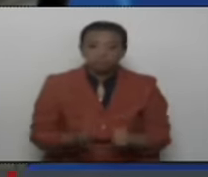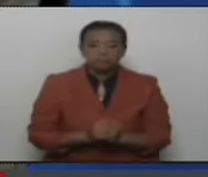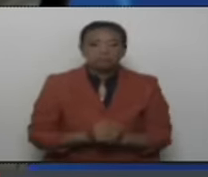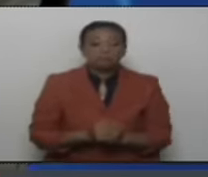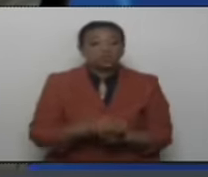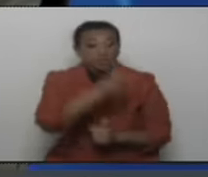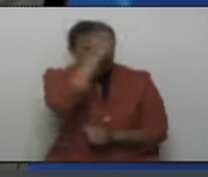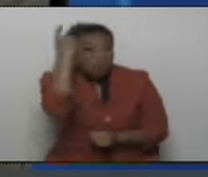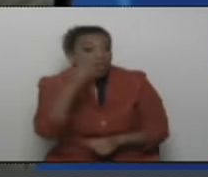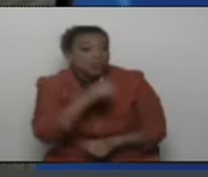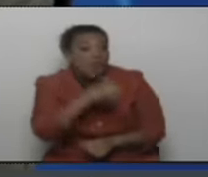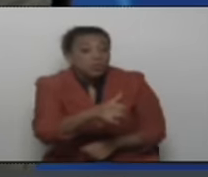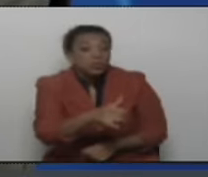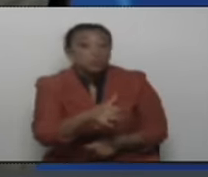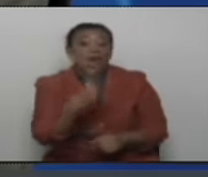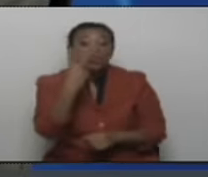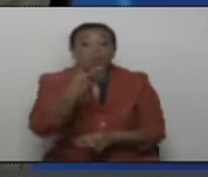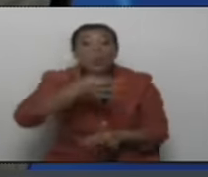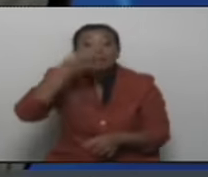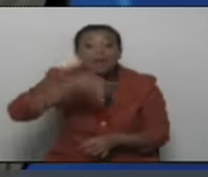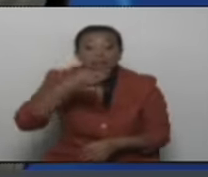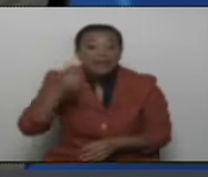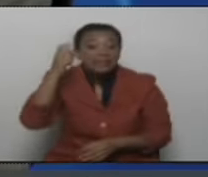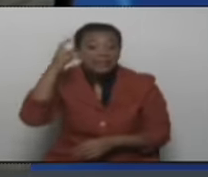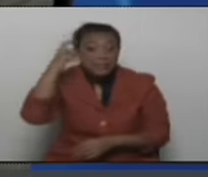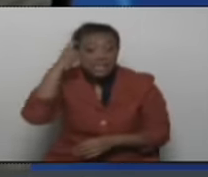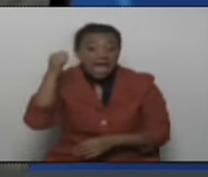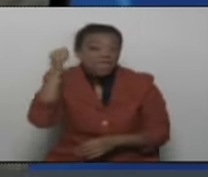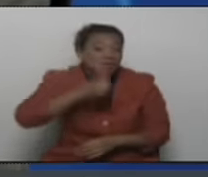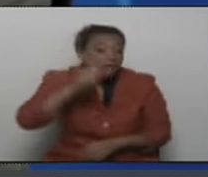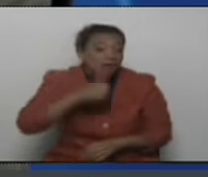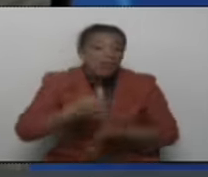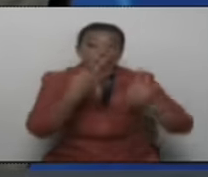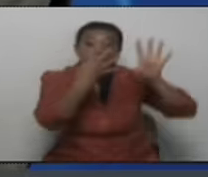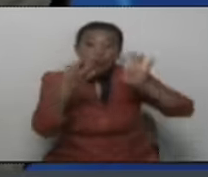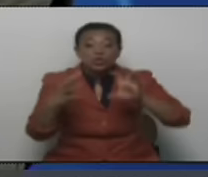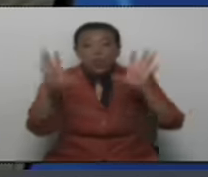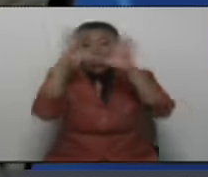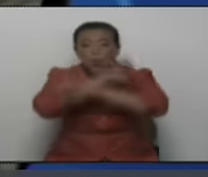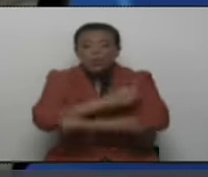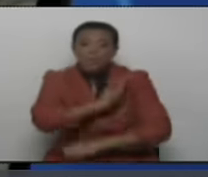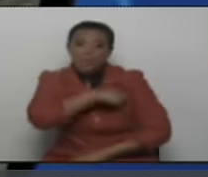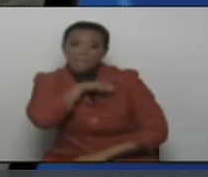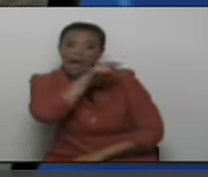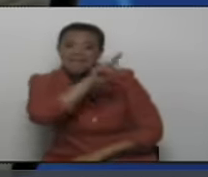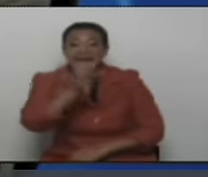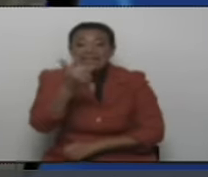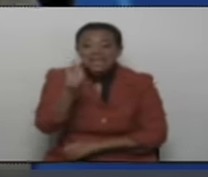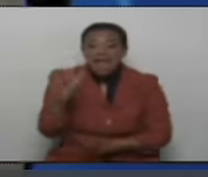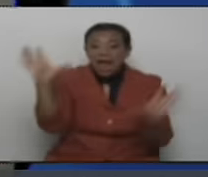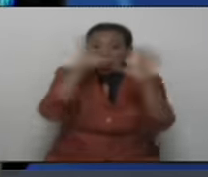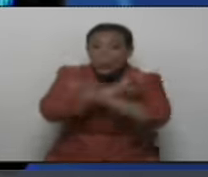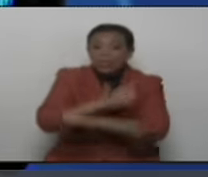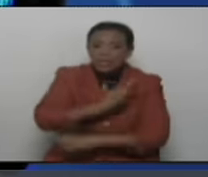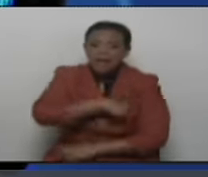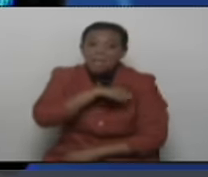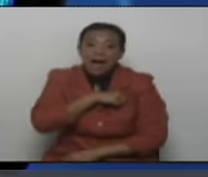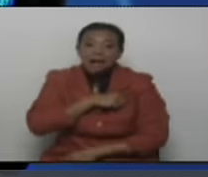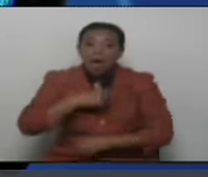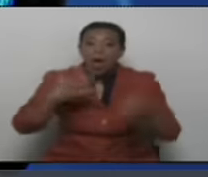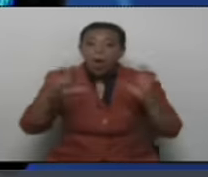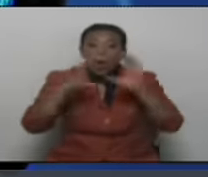Diosdado hace la denuncia a las 2 de la tarde del sábado, 8 de la noche de España. A las 10 de la noche de España ya tenían